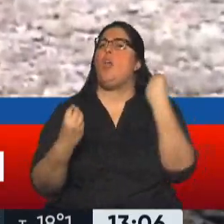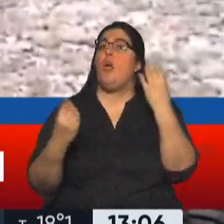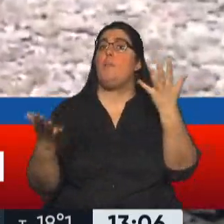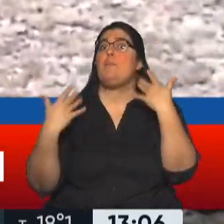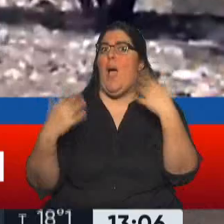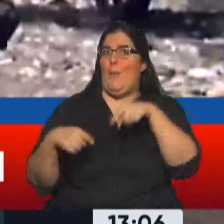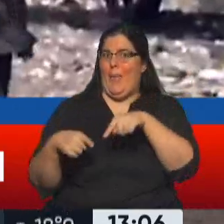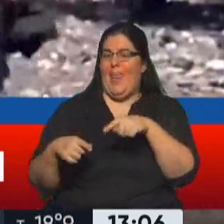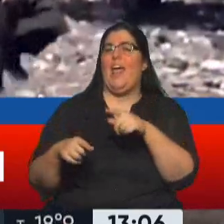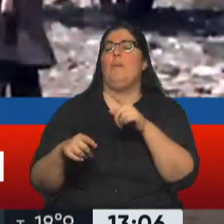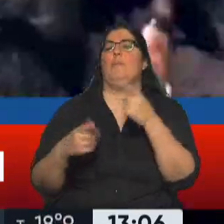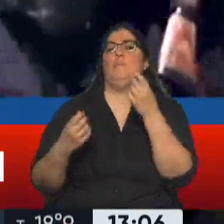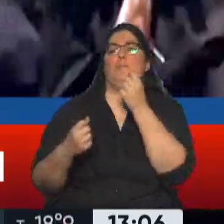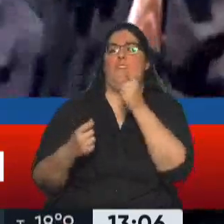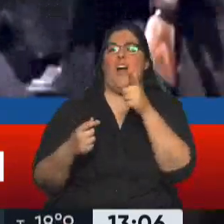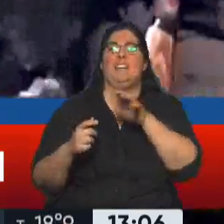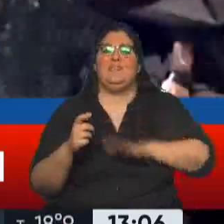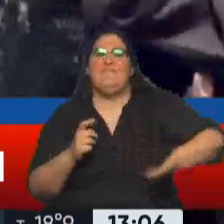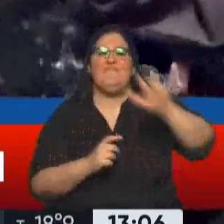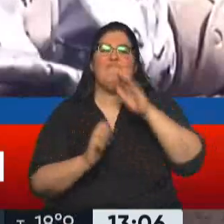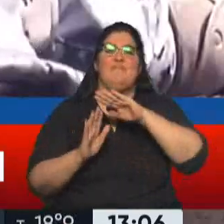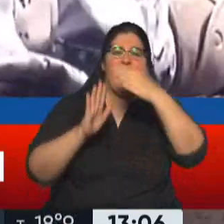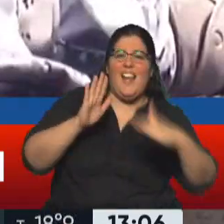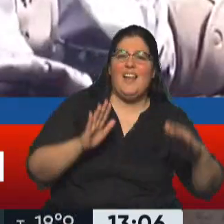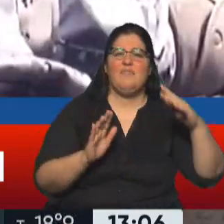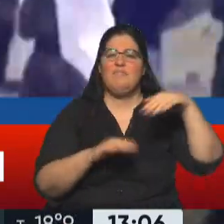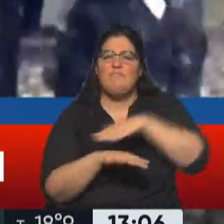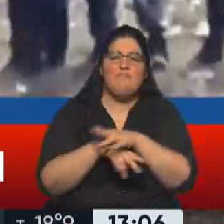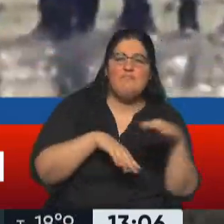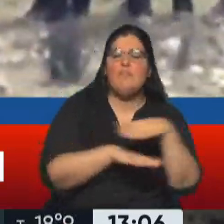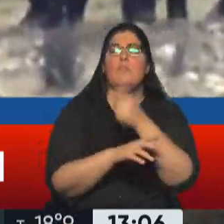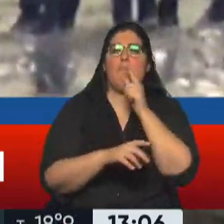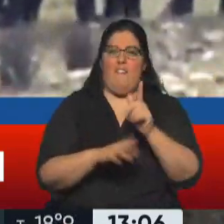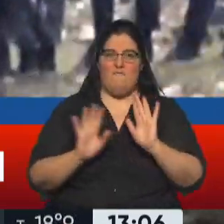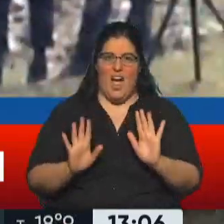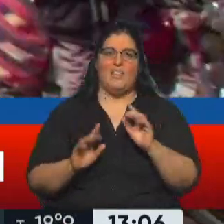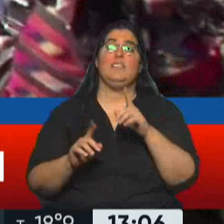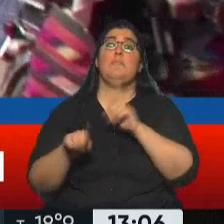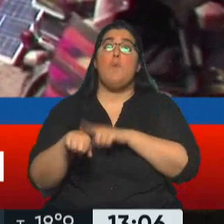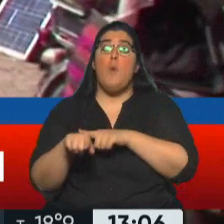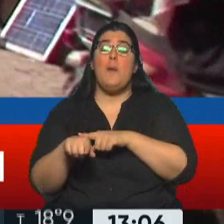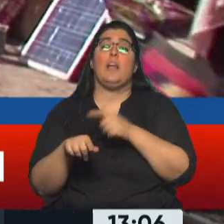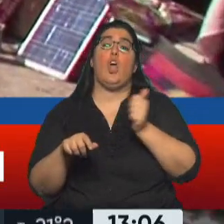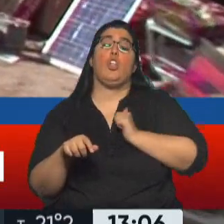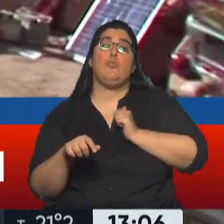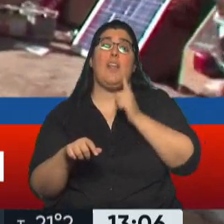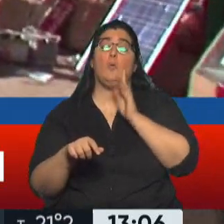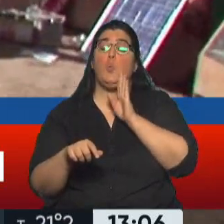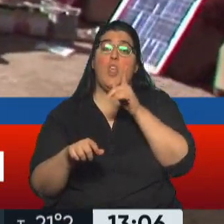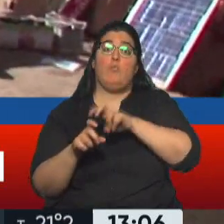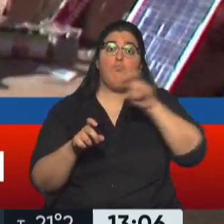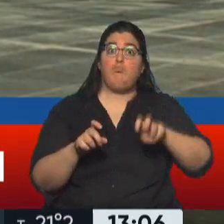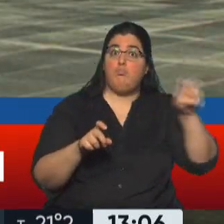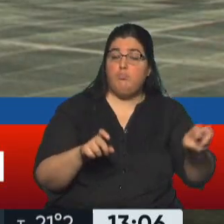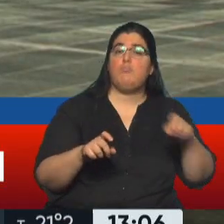los desplazamientos en la compleja geografía afgana y en simultáneo con el inicio de la retirada de las tropas de Estados Unidos y sus